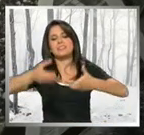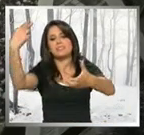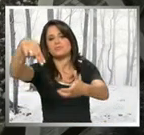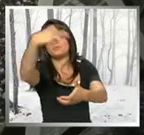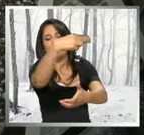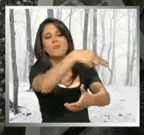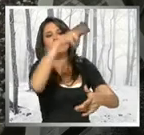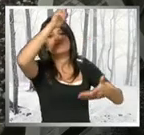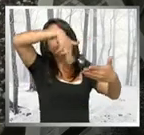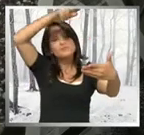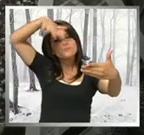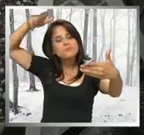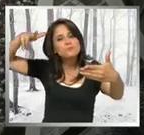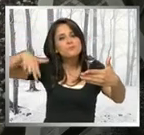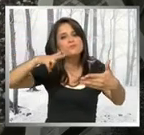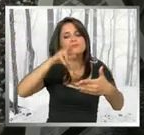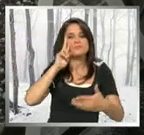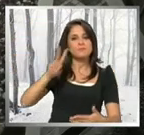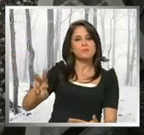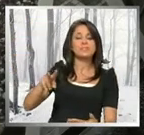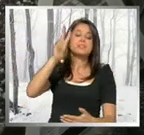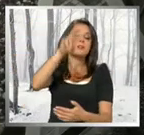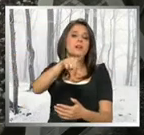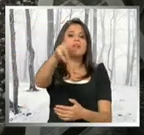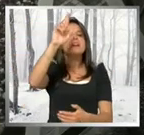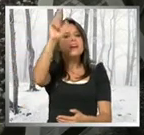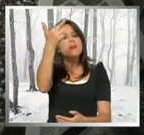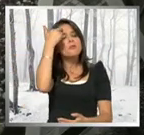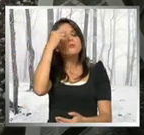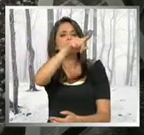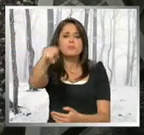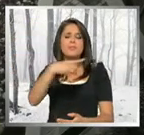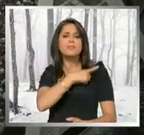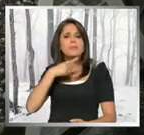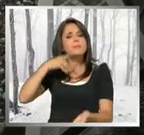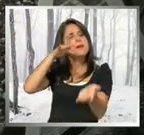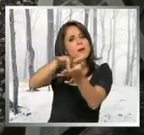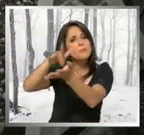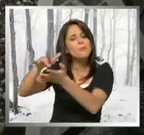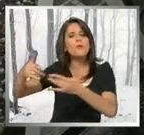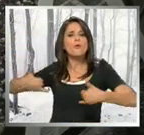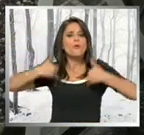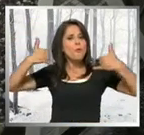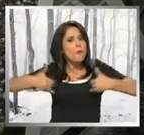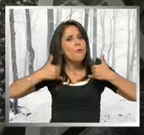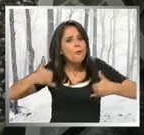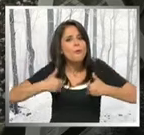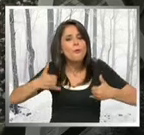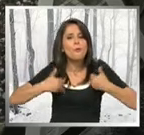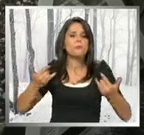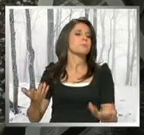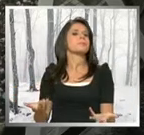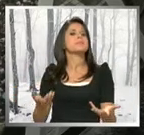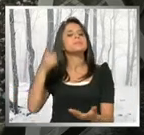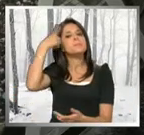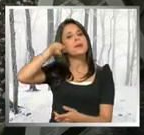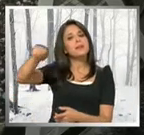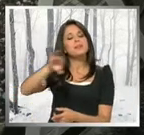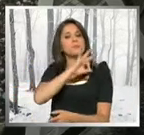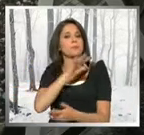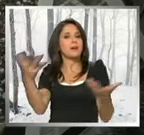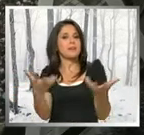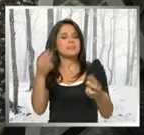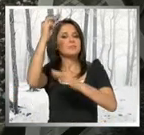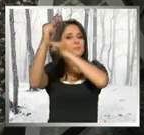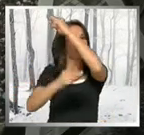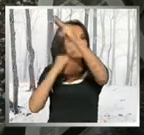también es un recordatorio para que se apoye a todas las generaciones jóvenes a que precisamente logren que el mundo